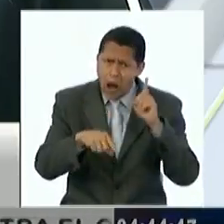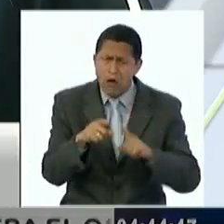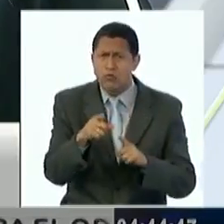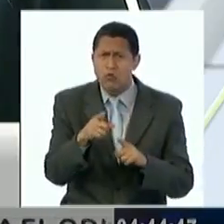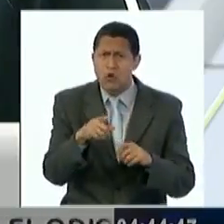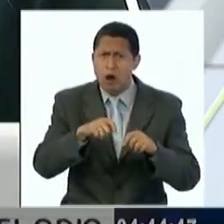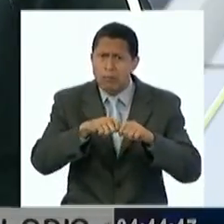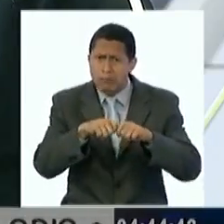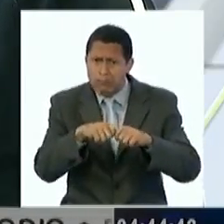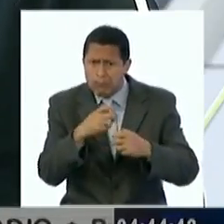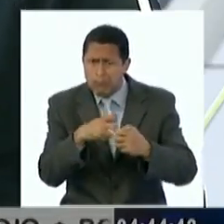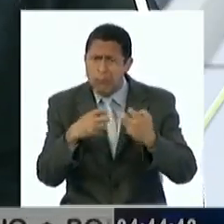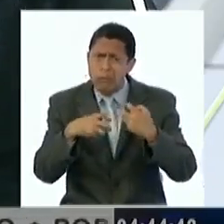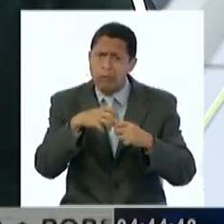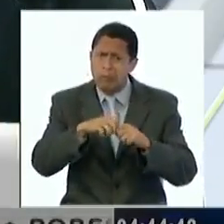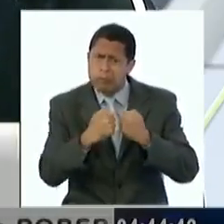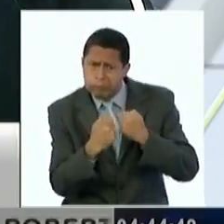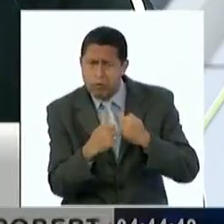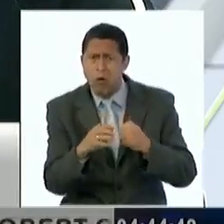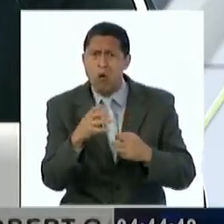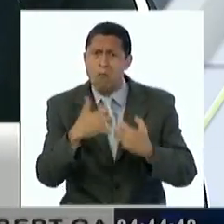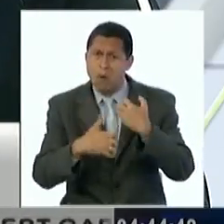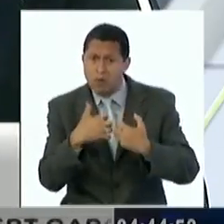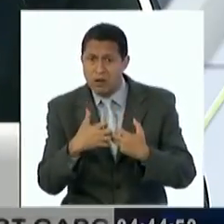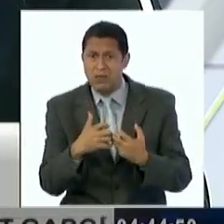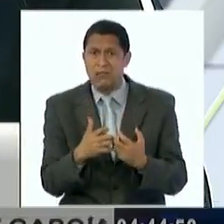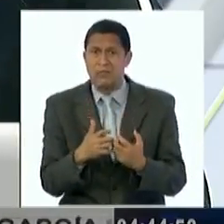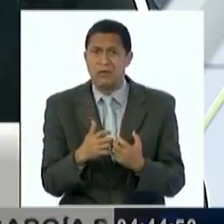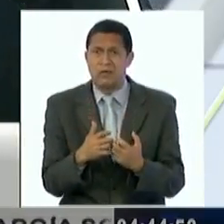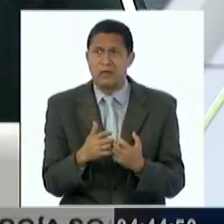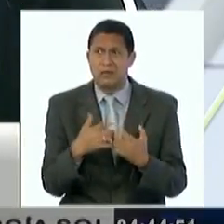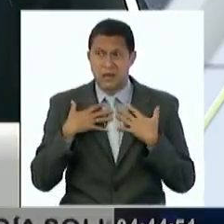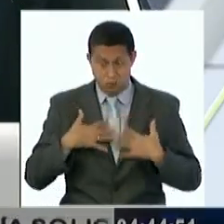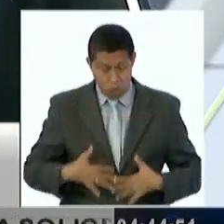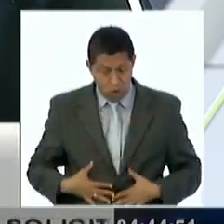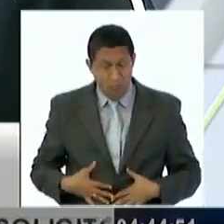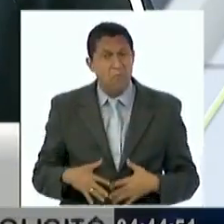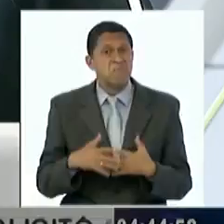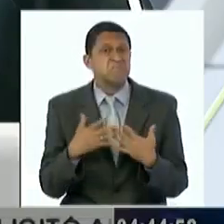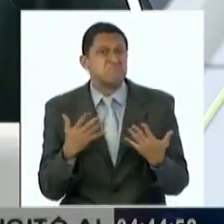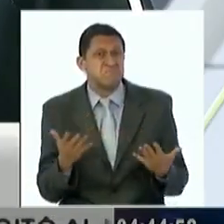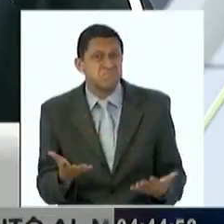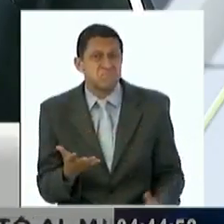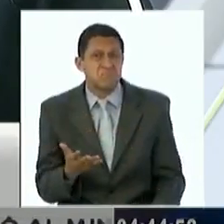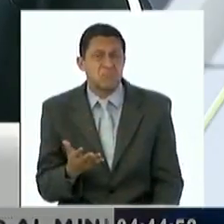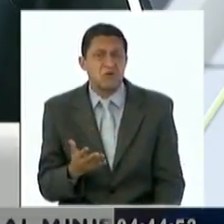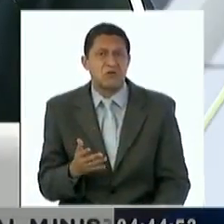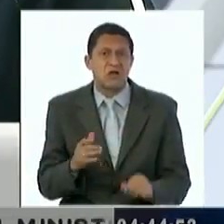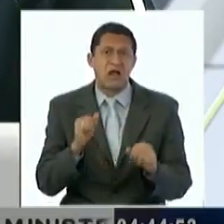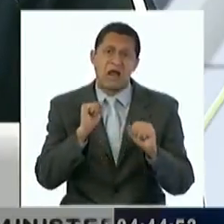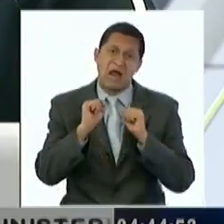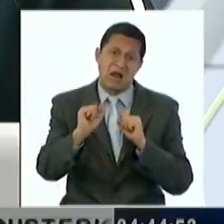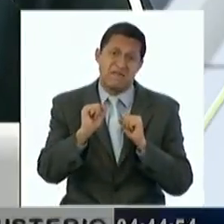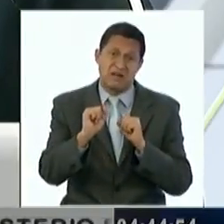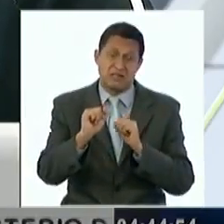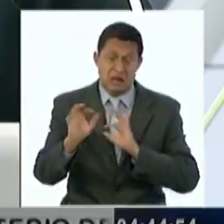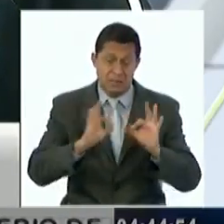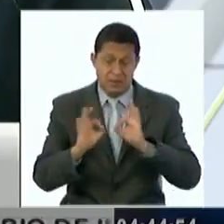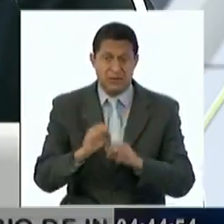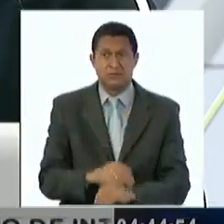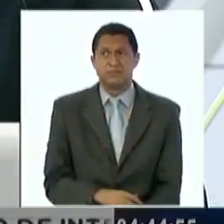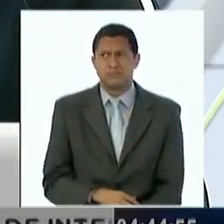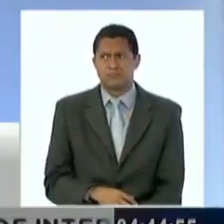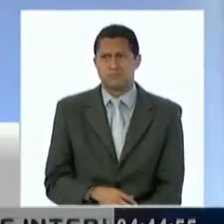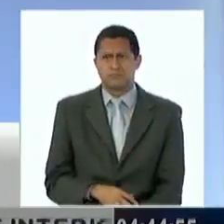ocurren lesiones ocurren alteraciones a nivel inclusive metabólico por evitar este tipo de preparación